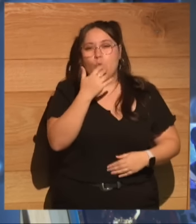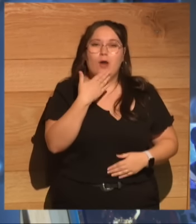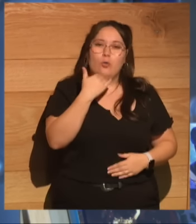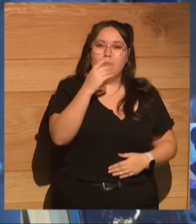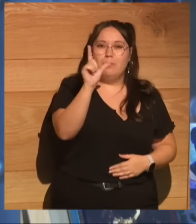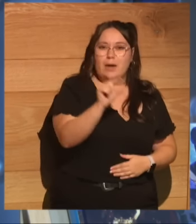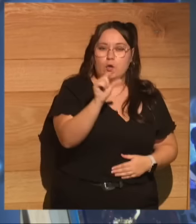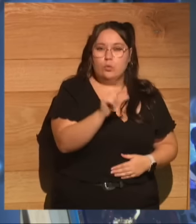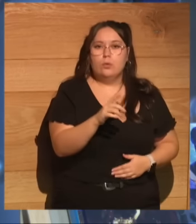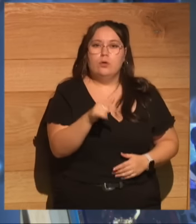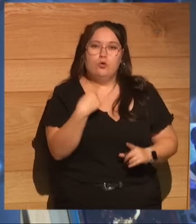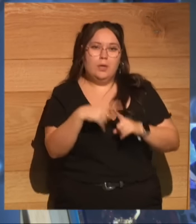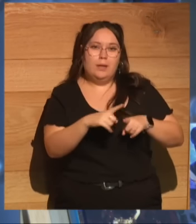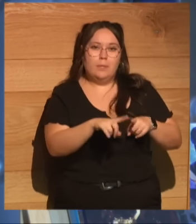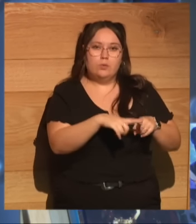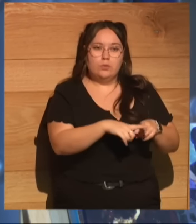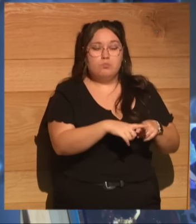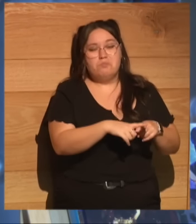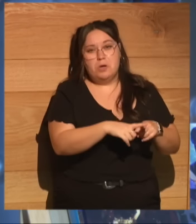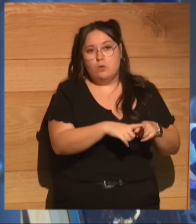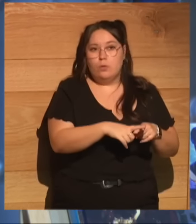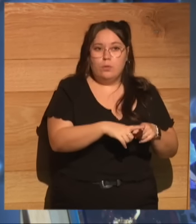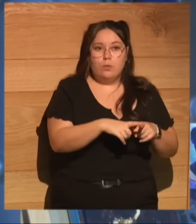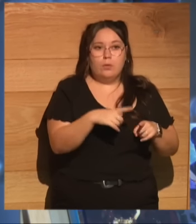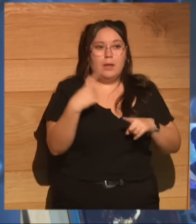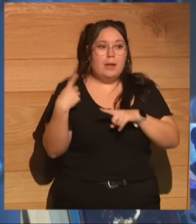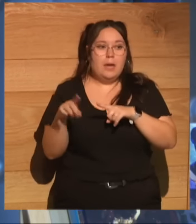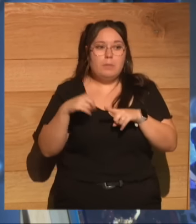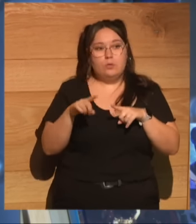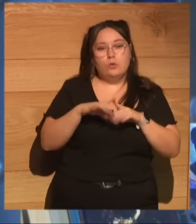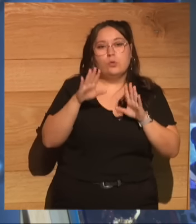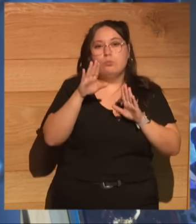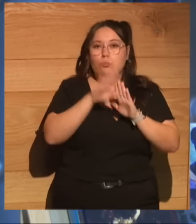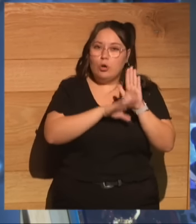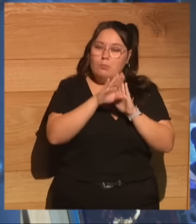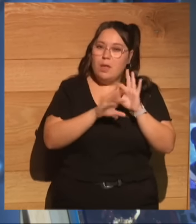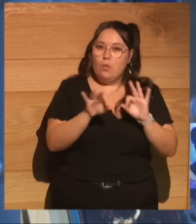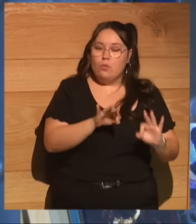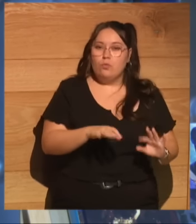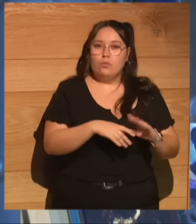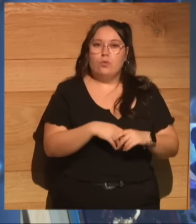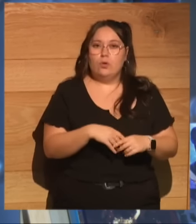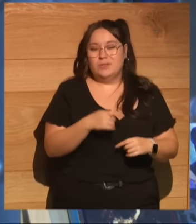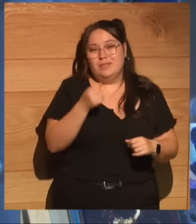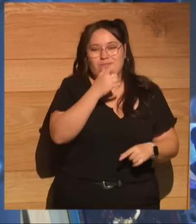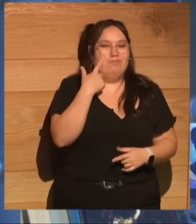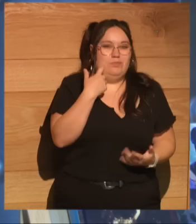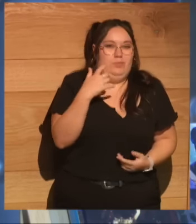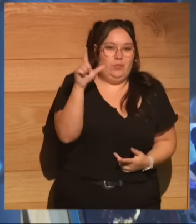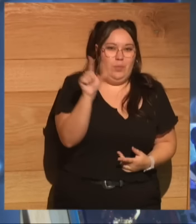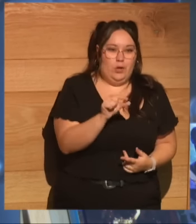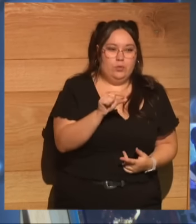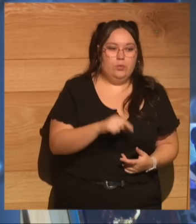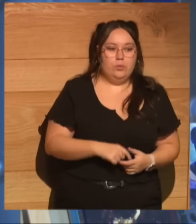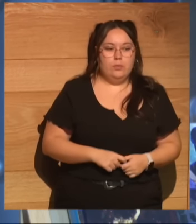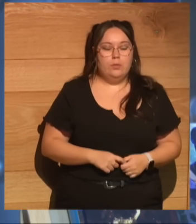barato, lo hace con elementos, bueno, con elementos programados y elementos sintetizados, se nota la baratura de esa